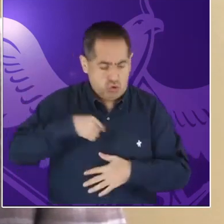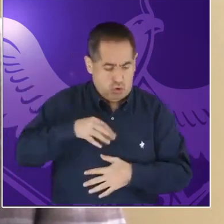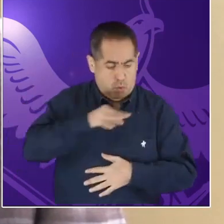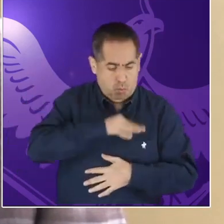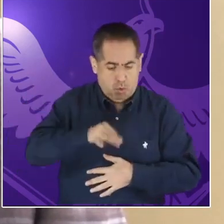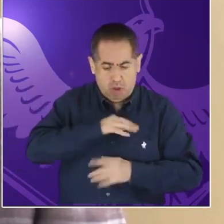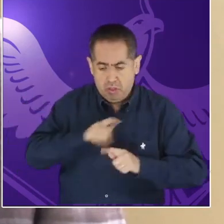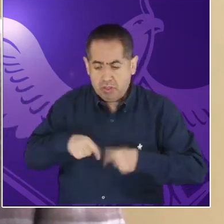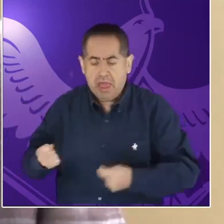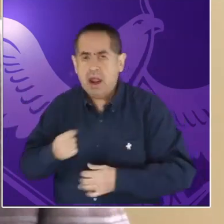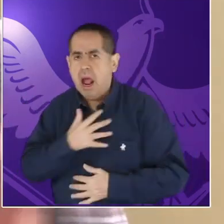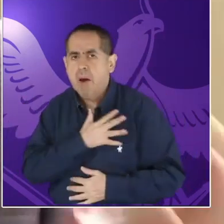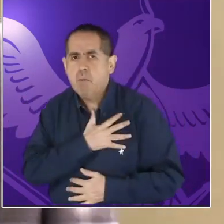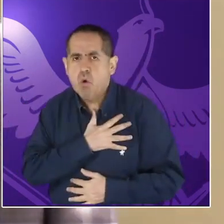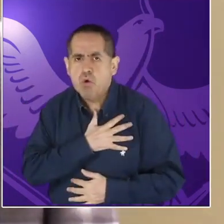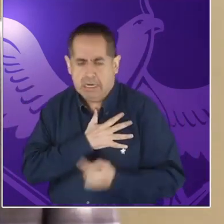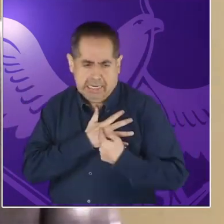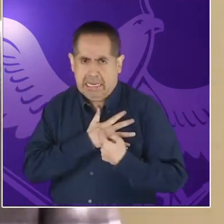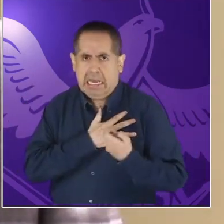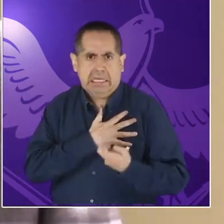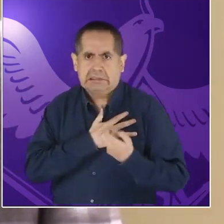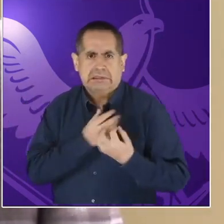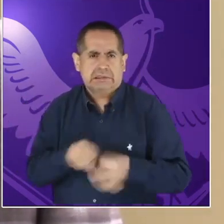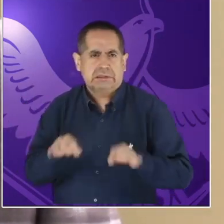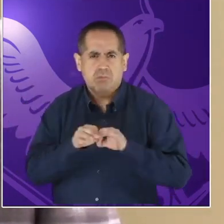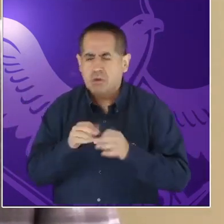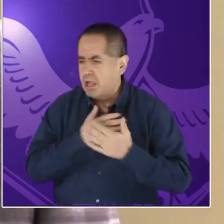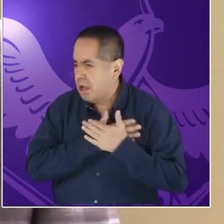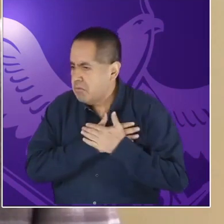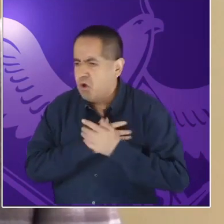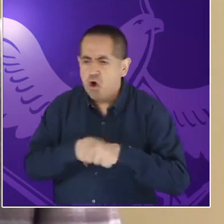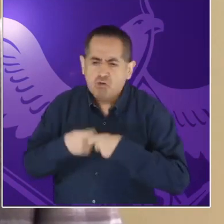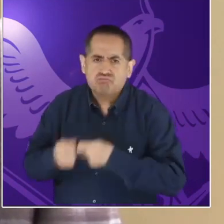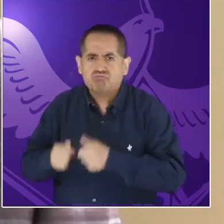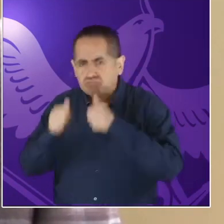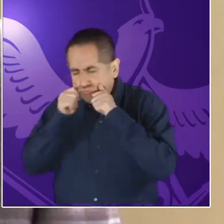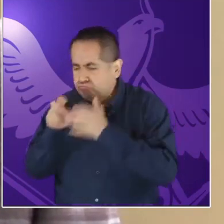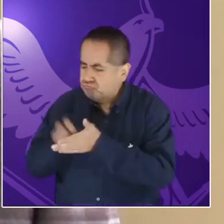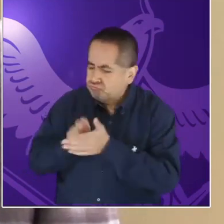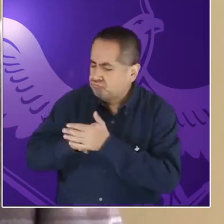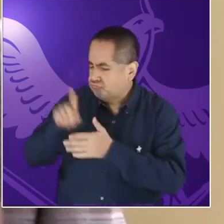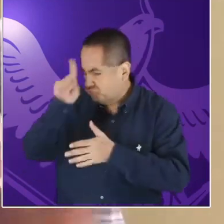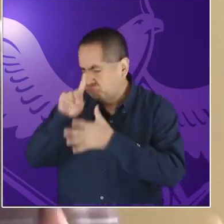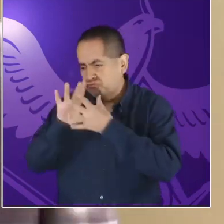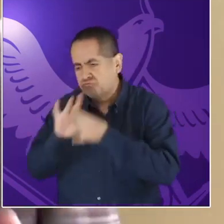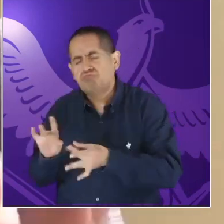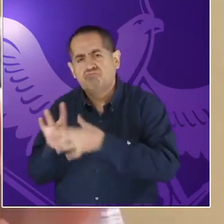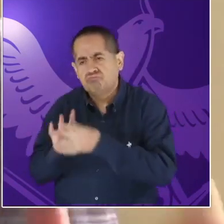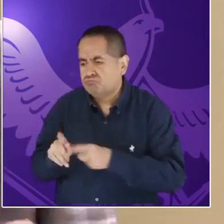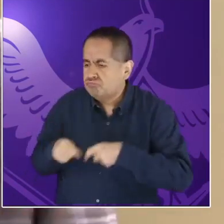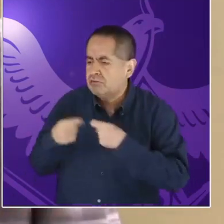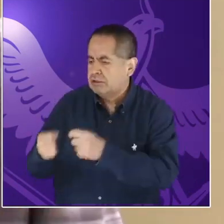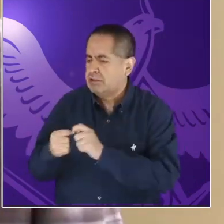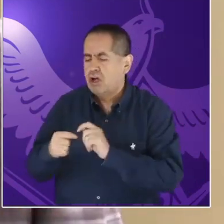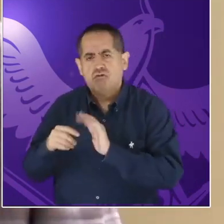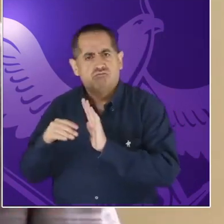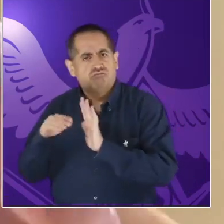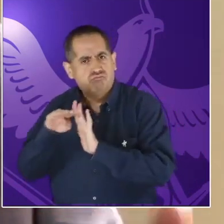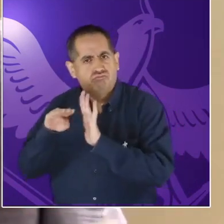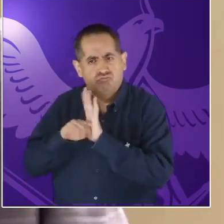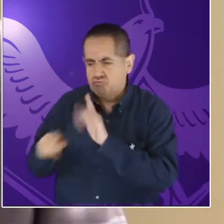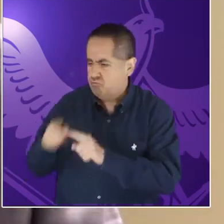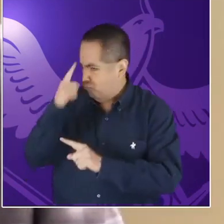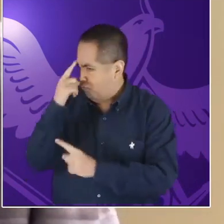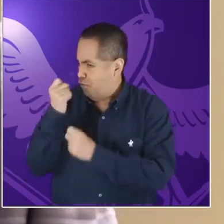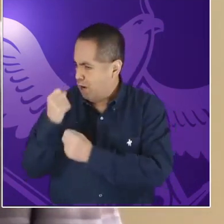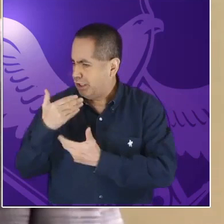pues es la posibilidad de dar amor incondicional, la posibilidad de dar una crianza adecuada con